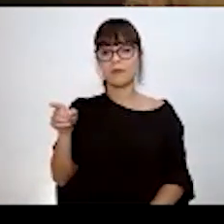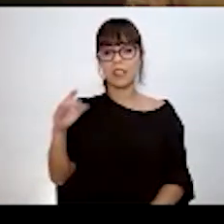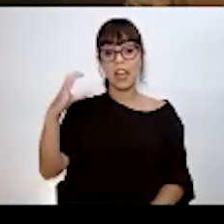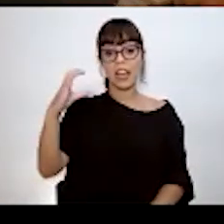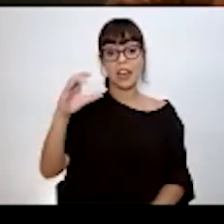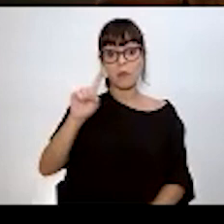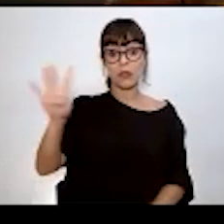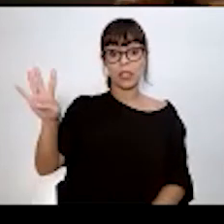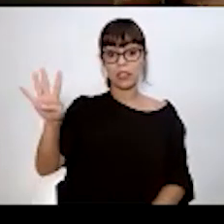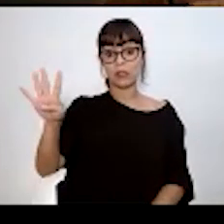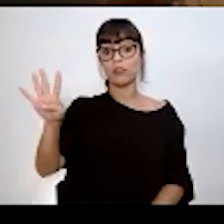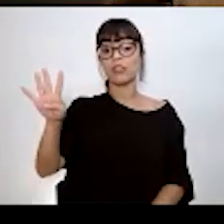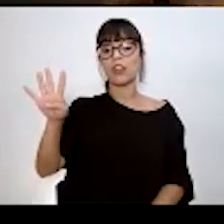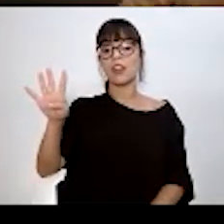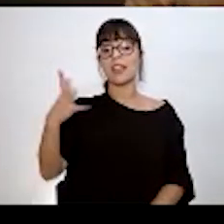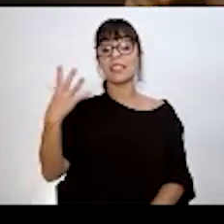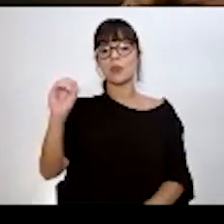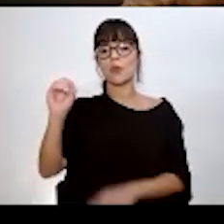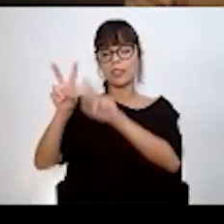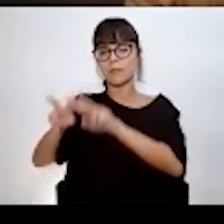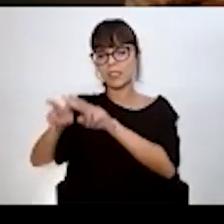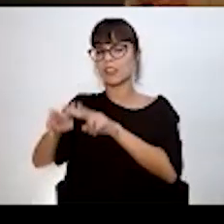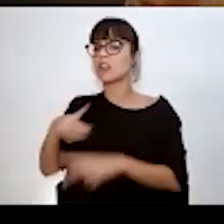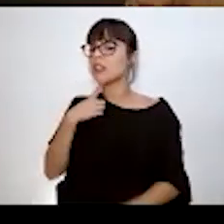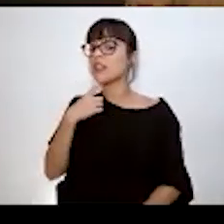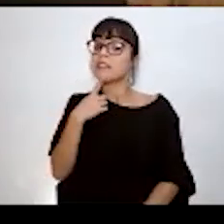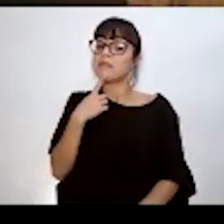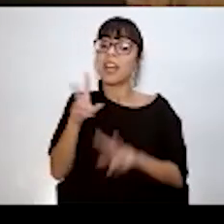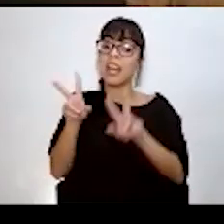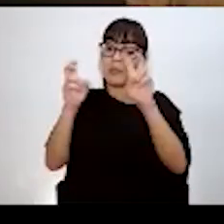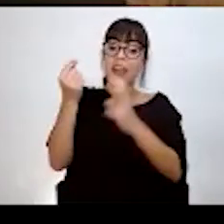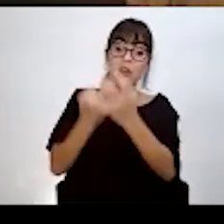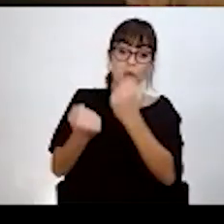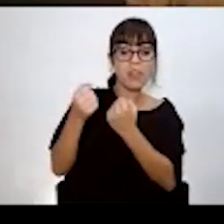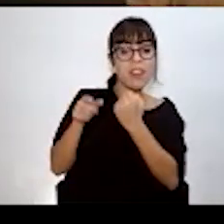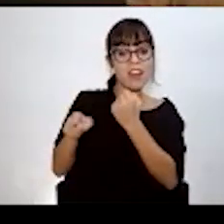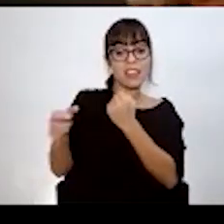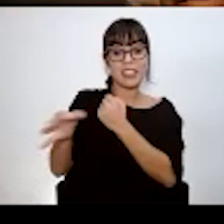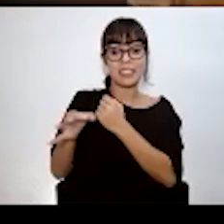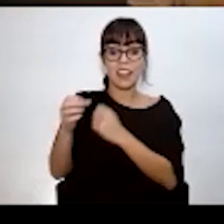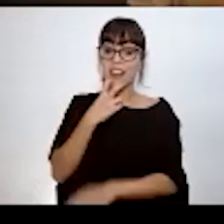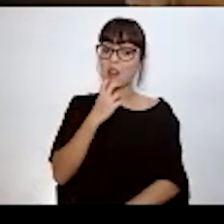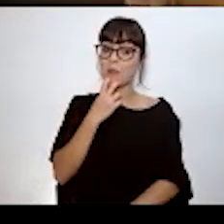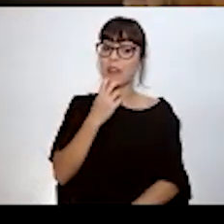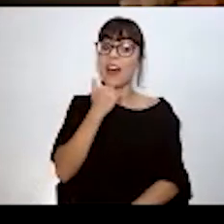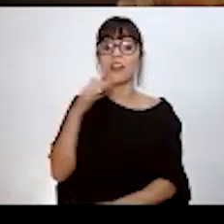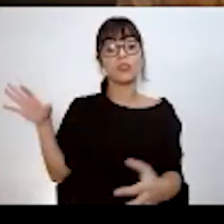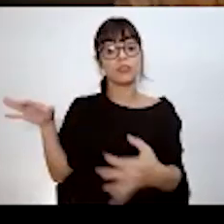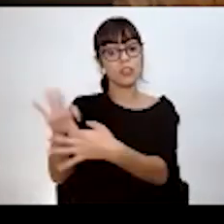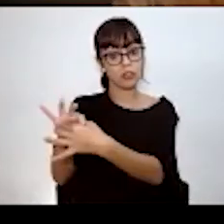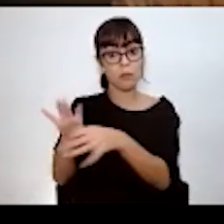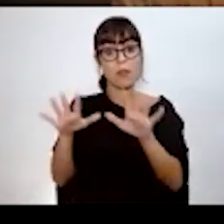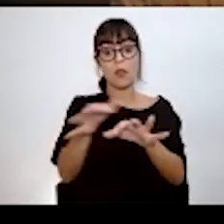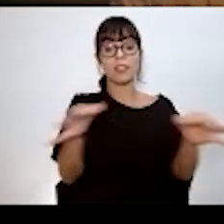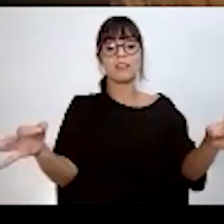más y que sigue habla de algunas variaciones en el régimen económico, ¿no? de la isla de La Gomera, pero en todas las islas